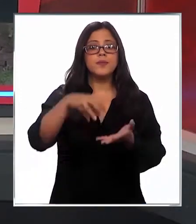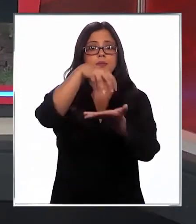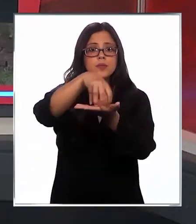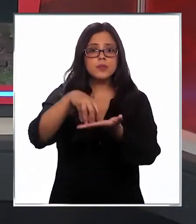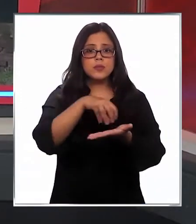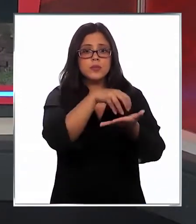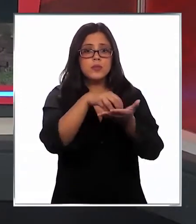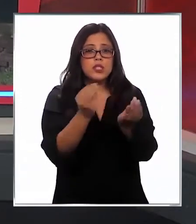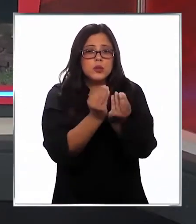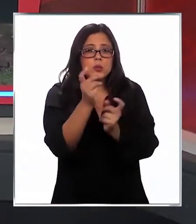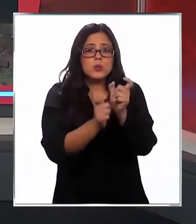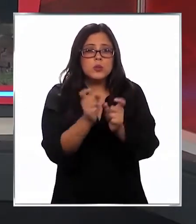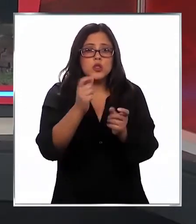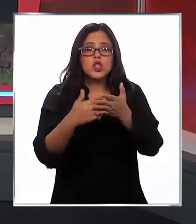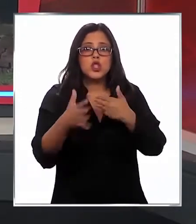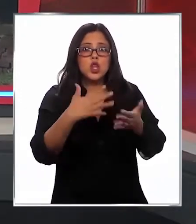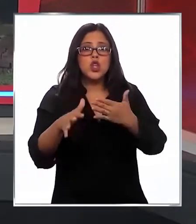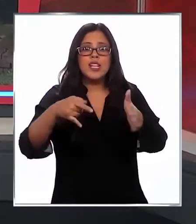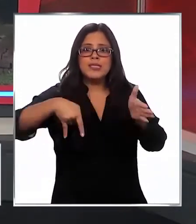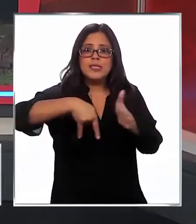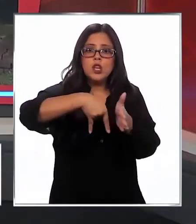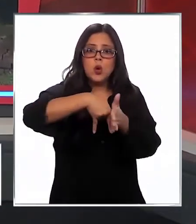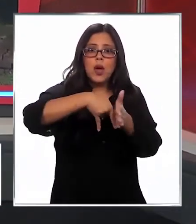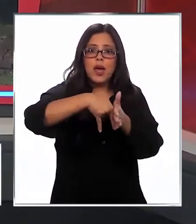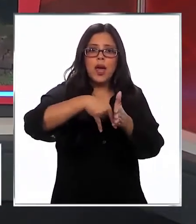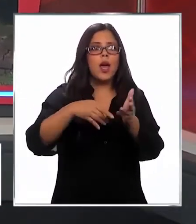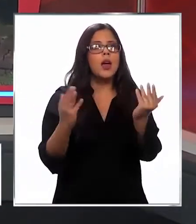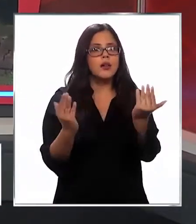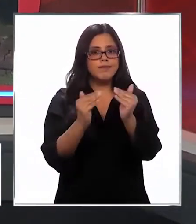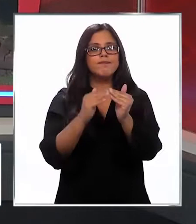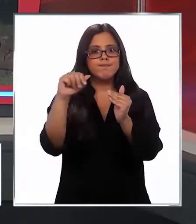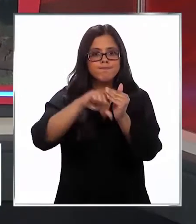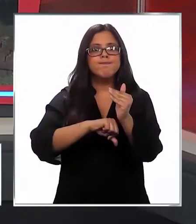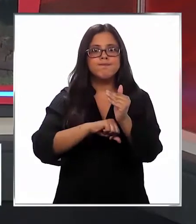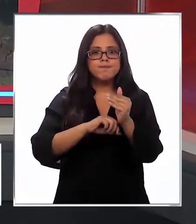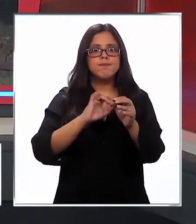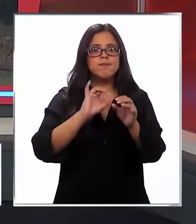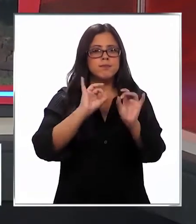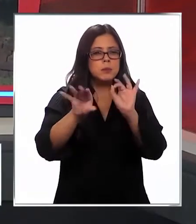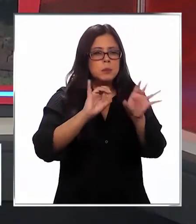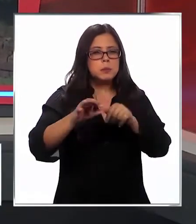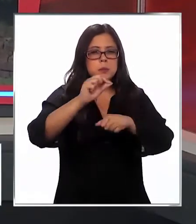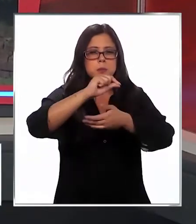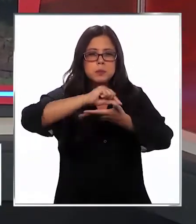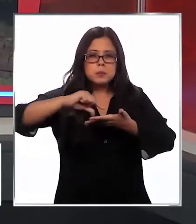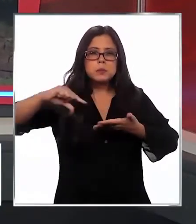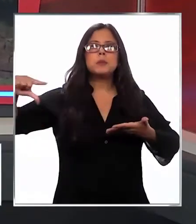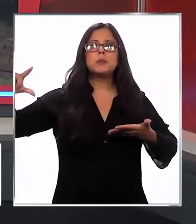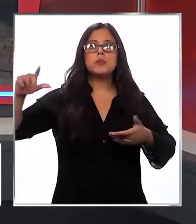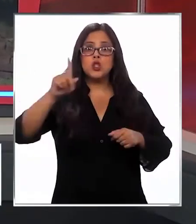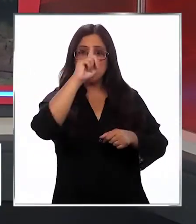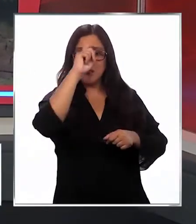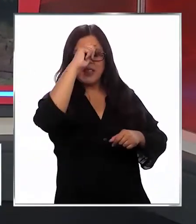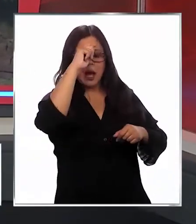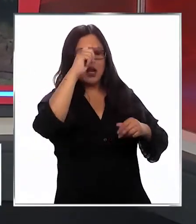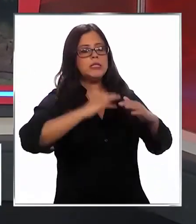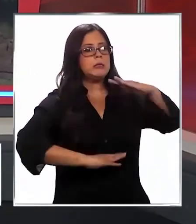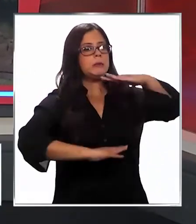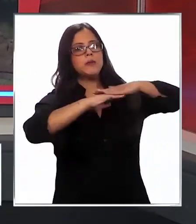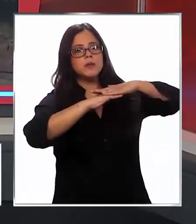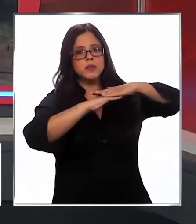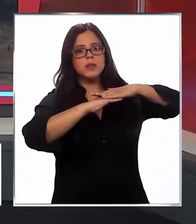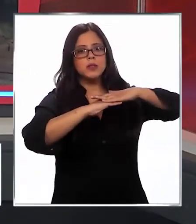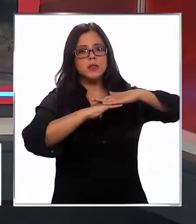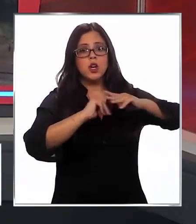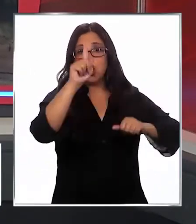Las comunas más pobladas de la Isla Grande de Chiloé están en cuarentena. Los contagios siguen aumentando y los hospitales han llegado a su máxima